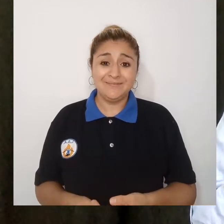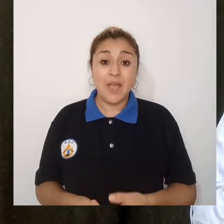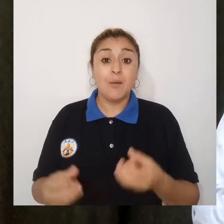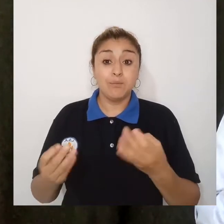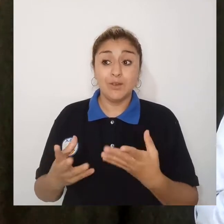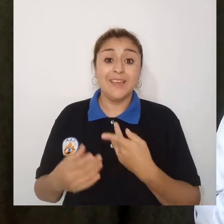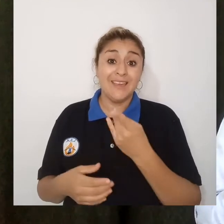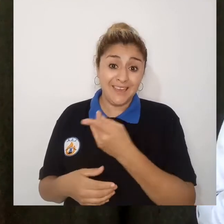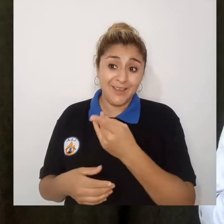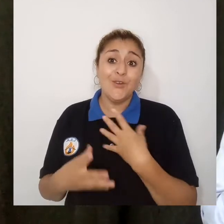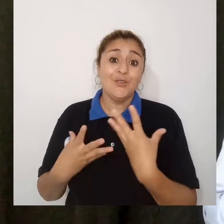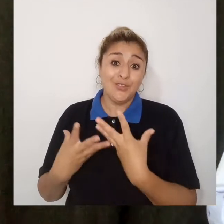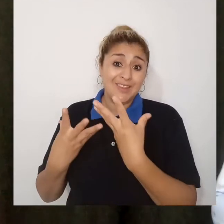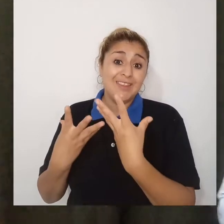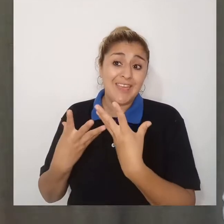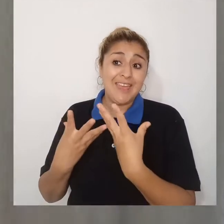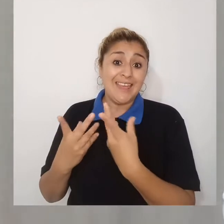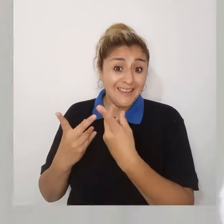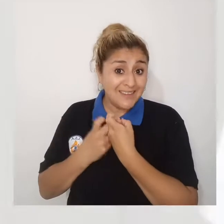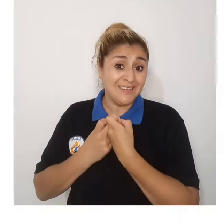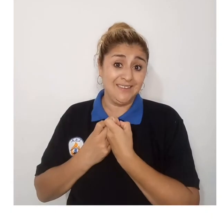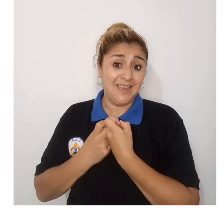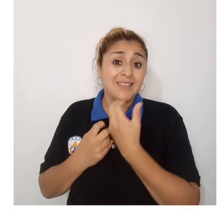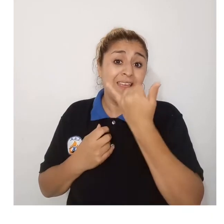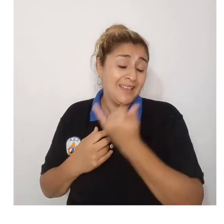y precisaban del auxilio del otro